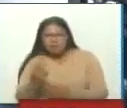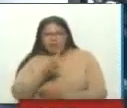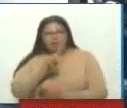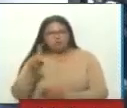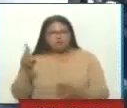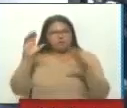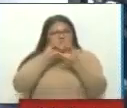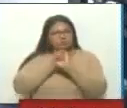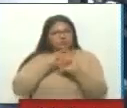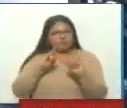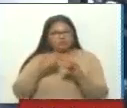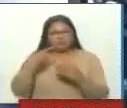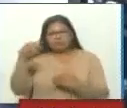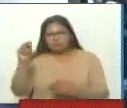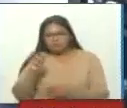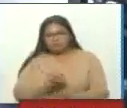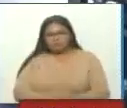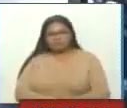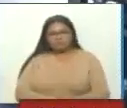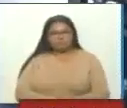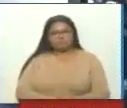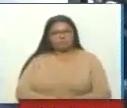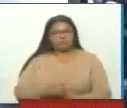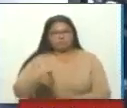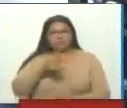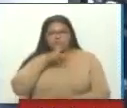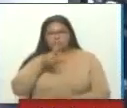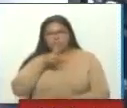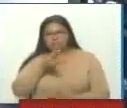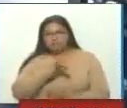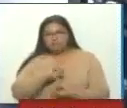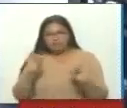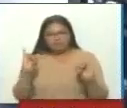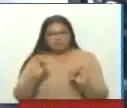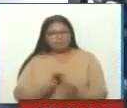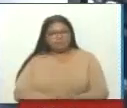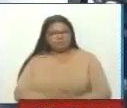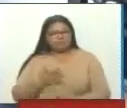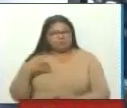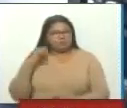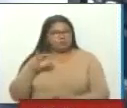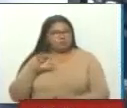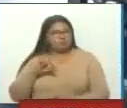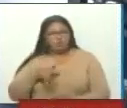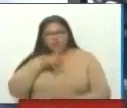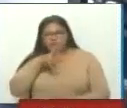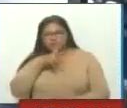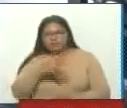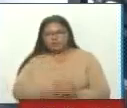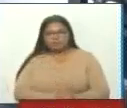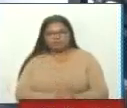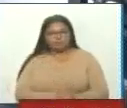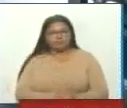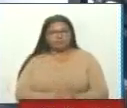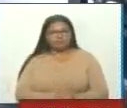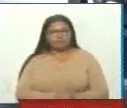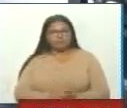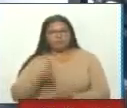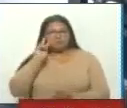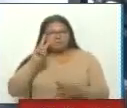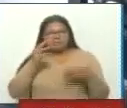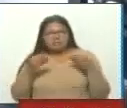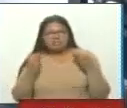dice, bueno, ya se lo llevaron. Aquello fue, bueno, de destape de dolor y de tener, ver qué hacer